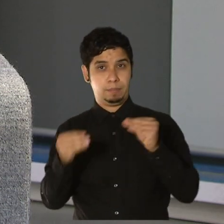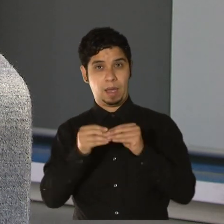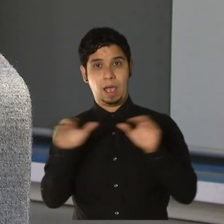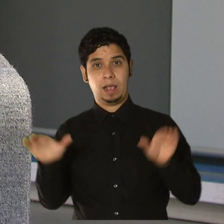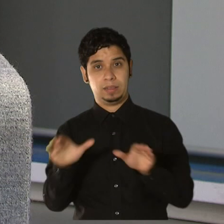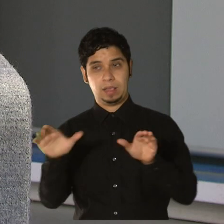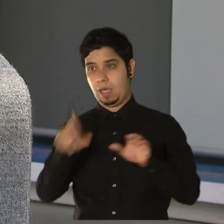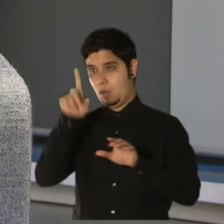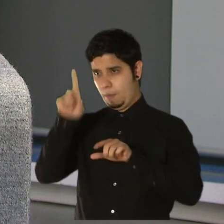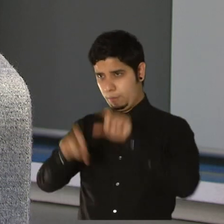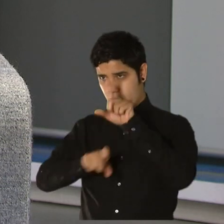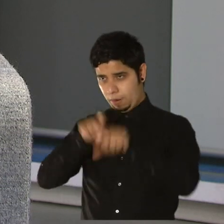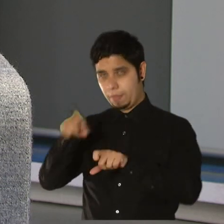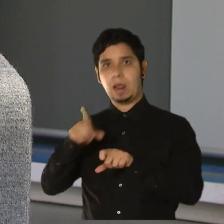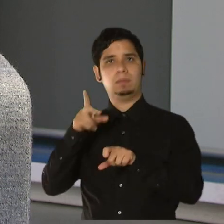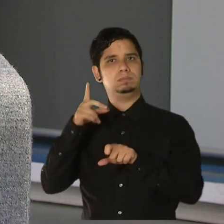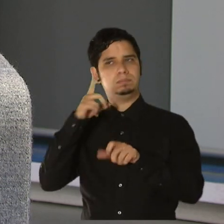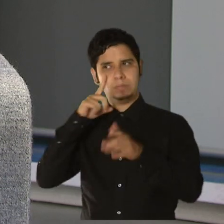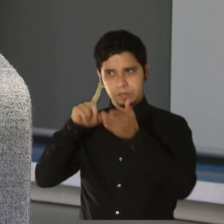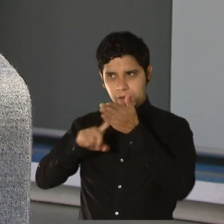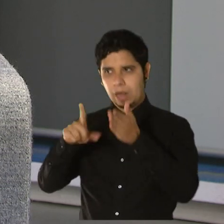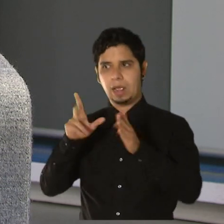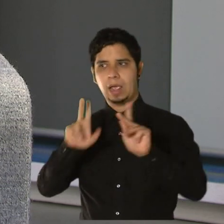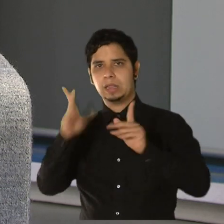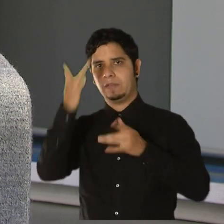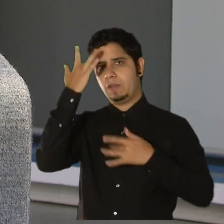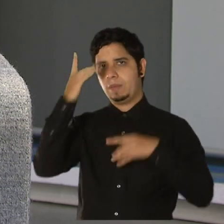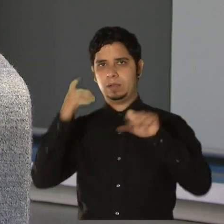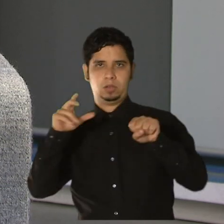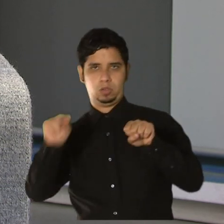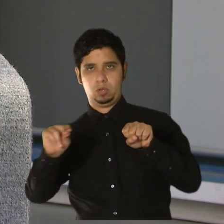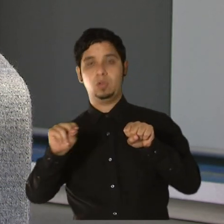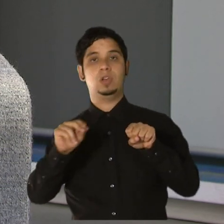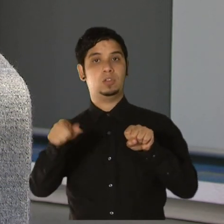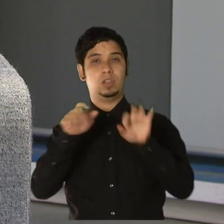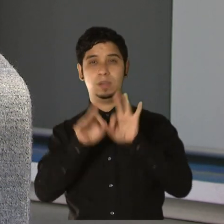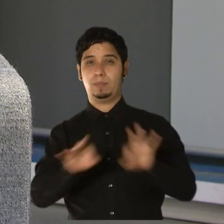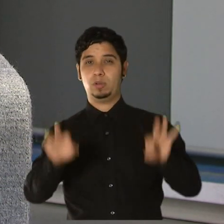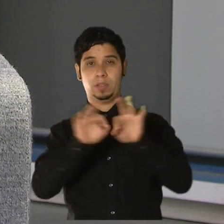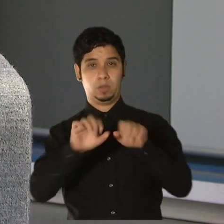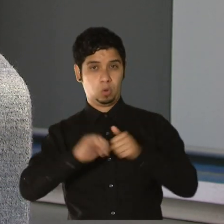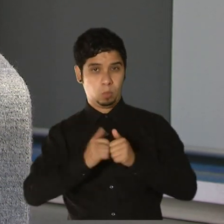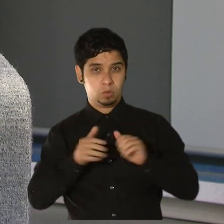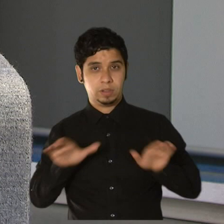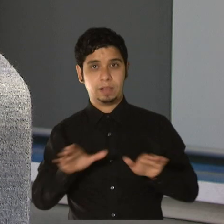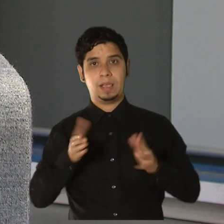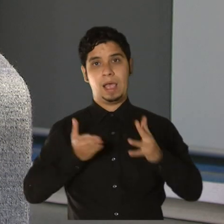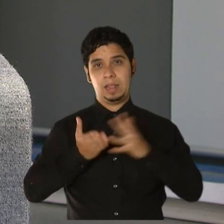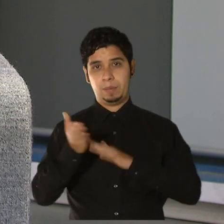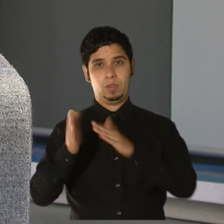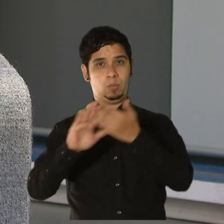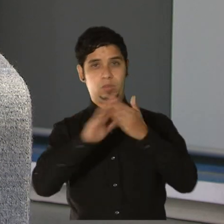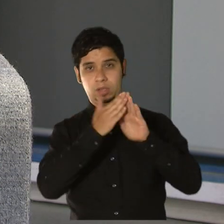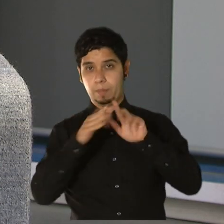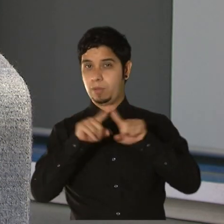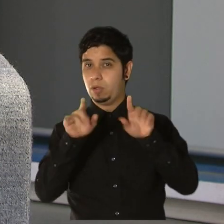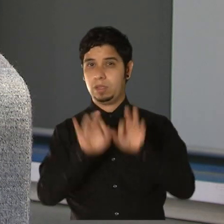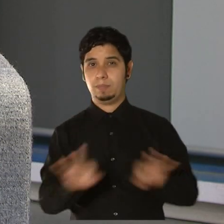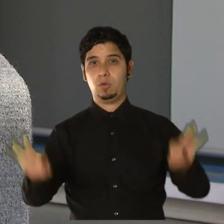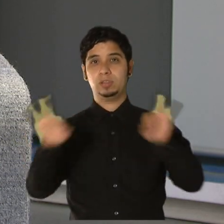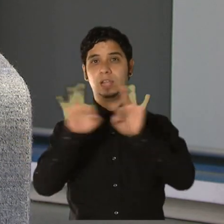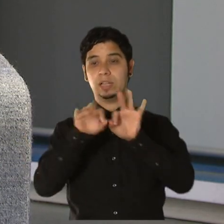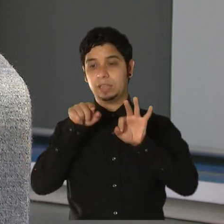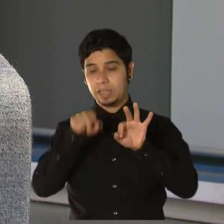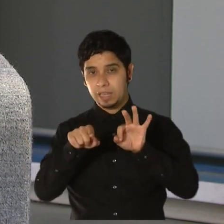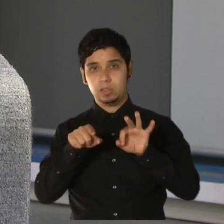detectar el virus. Eso sigue siendo muy importante a través de los municipios. Sin embargo, estos esfuerzos deben estar unidos